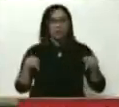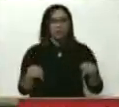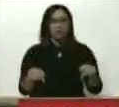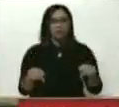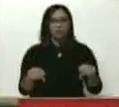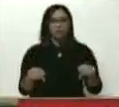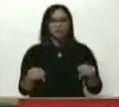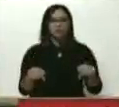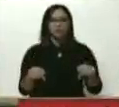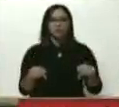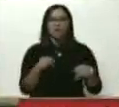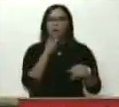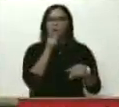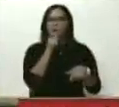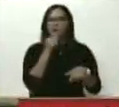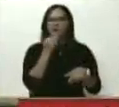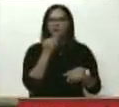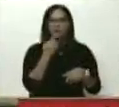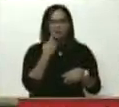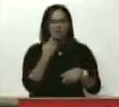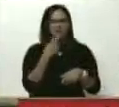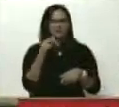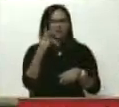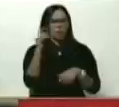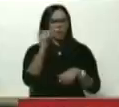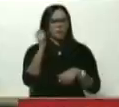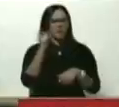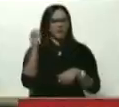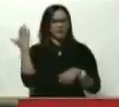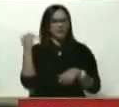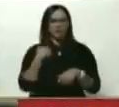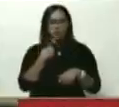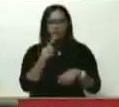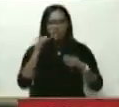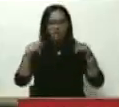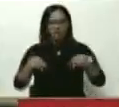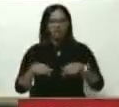Hoy que me preguntaba alguien, yo le dije, eso hace como 2 meses, exactamente 2 meses y 2 días, pues.